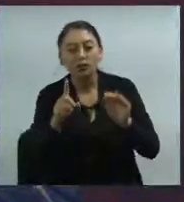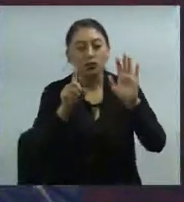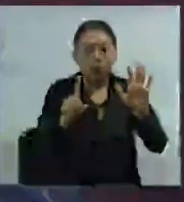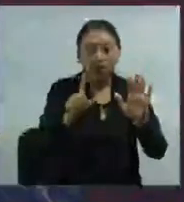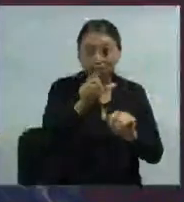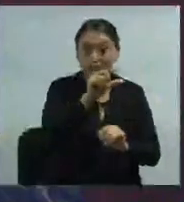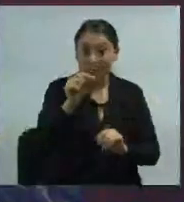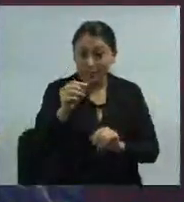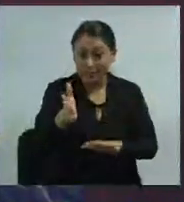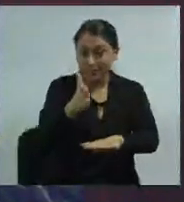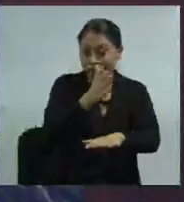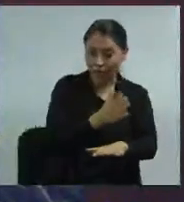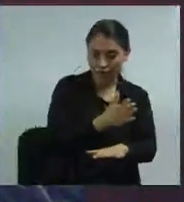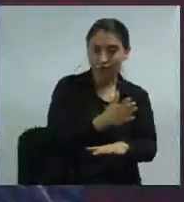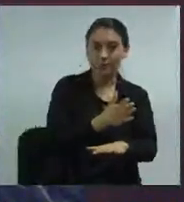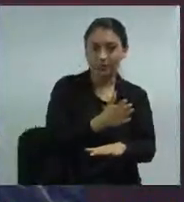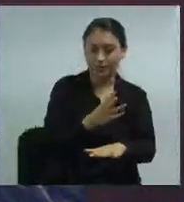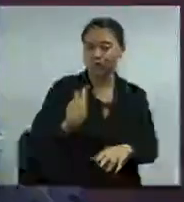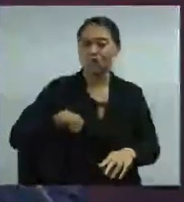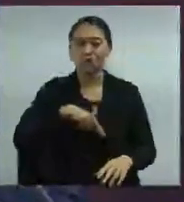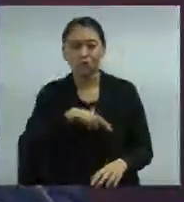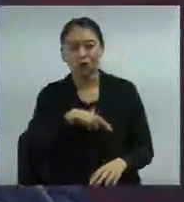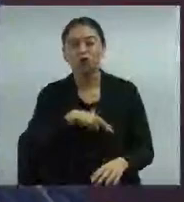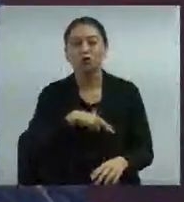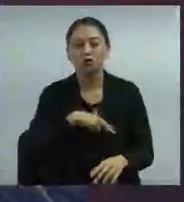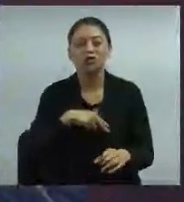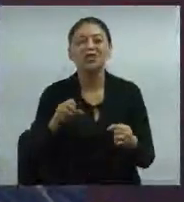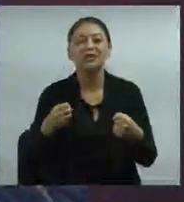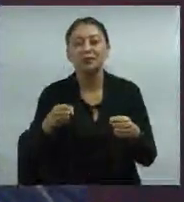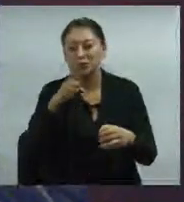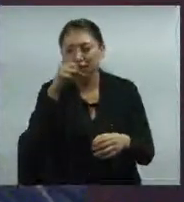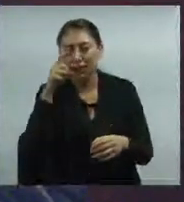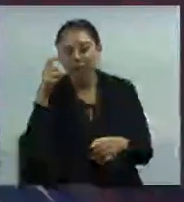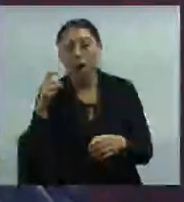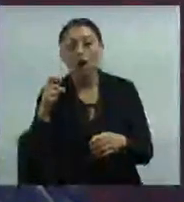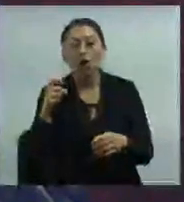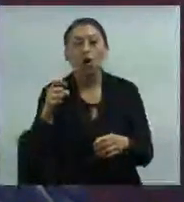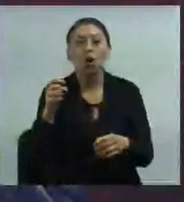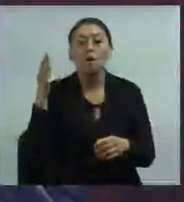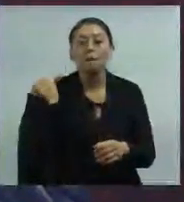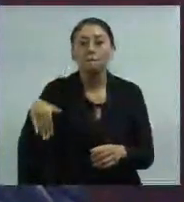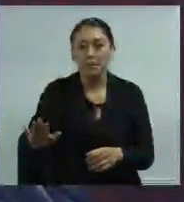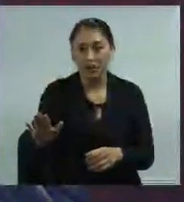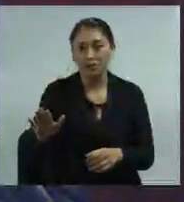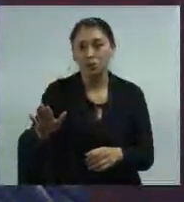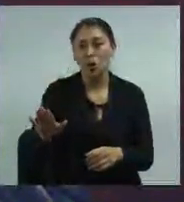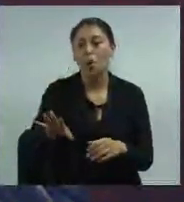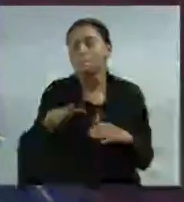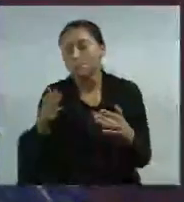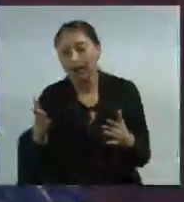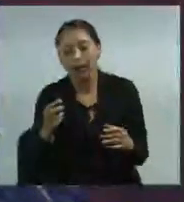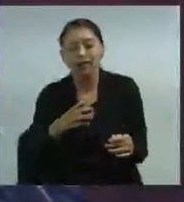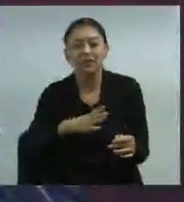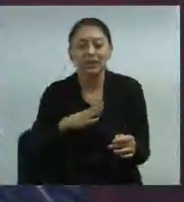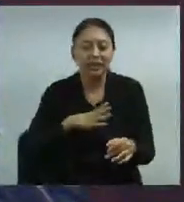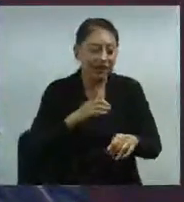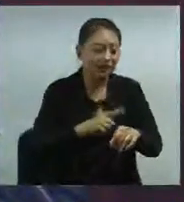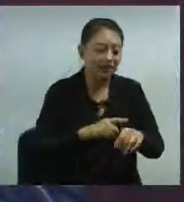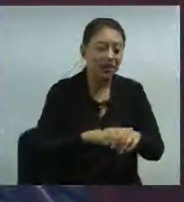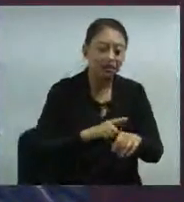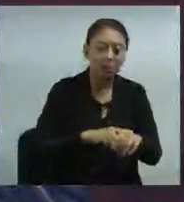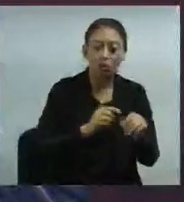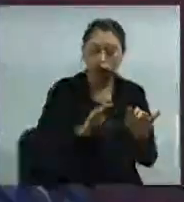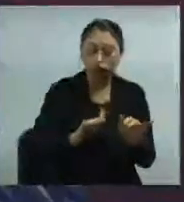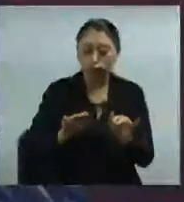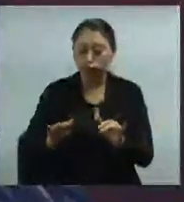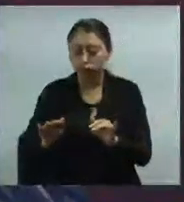de anticipación, y lo hicimos en el mes de marzo precisamente para que las comisiones de postulación no corrieran y tuvieran más tiempo. Hubo un amparo